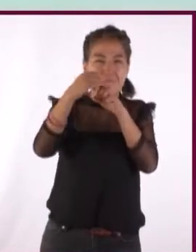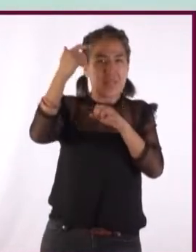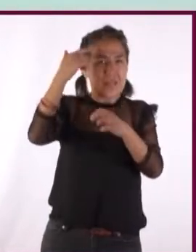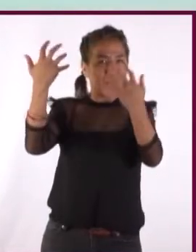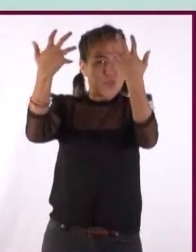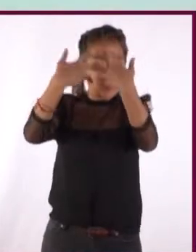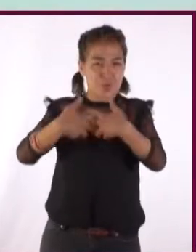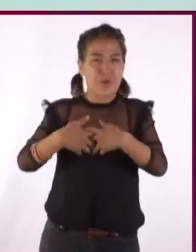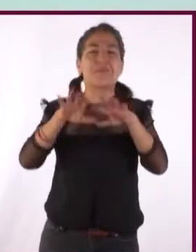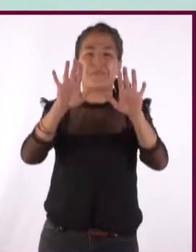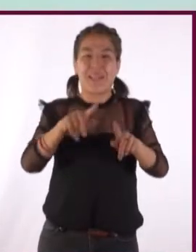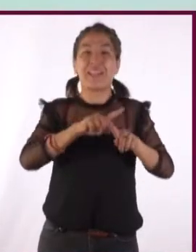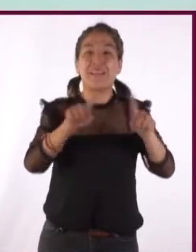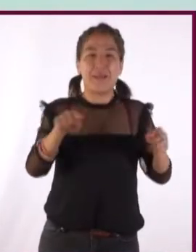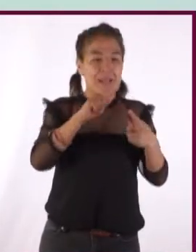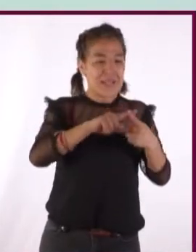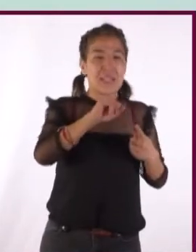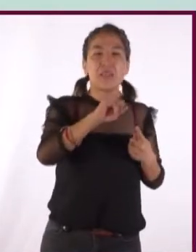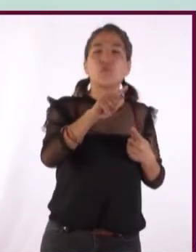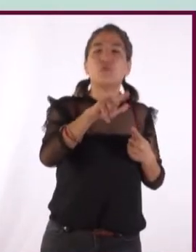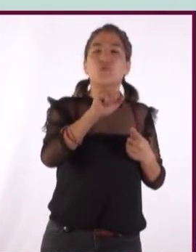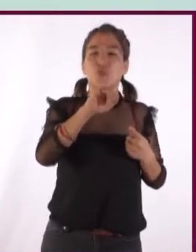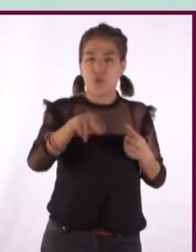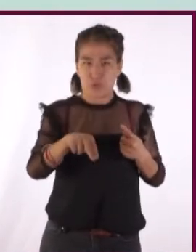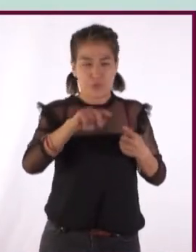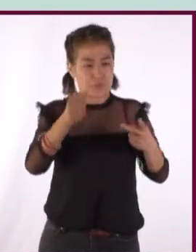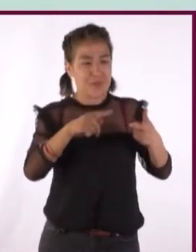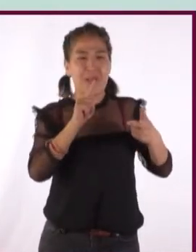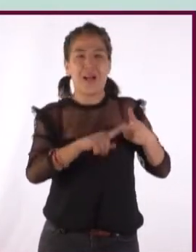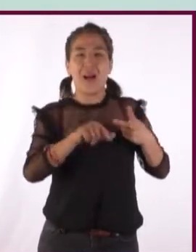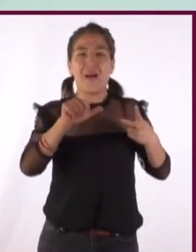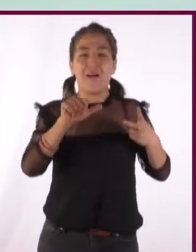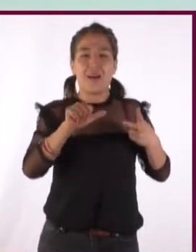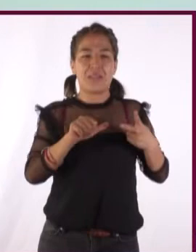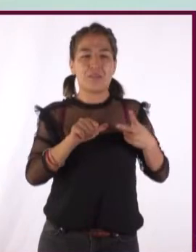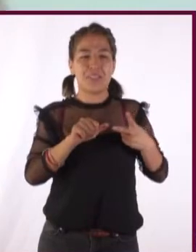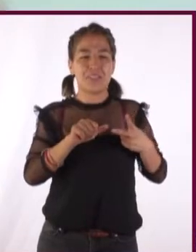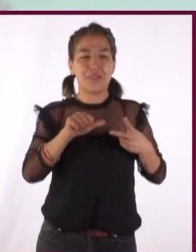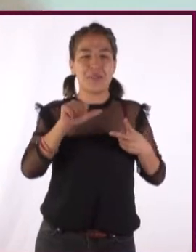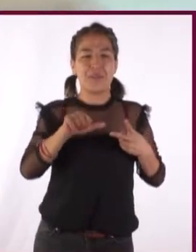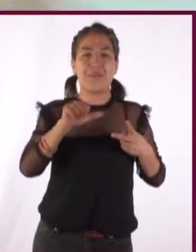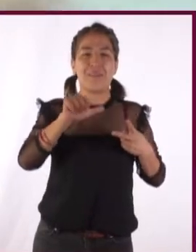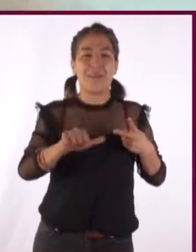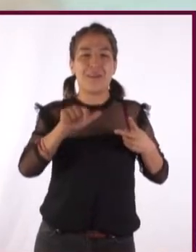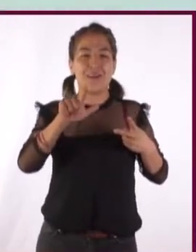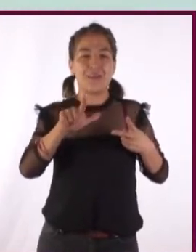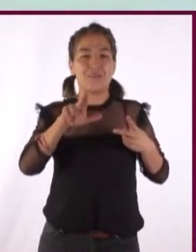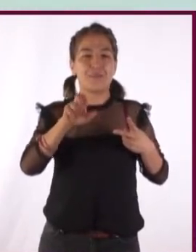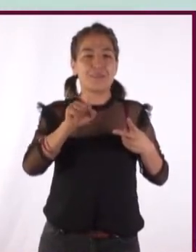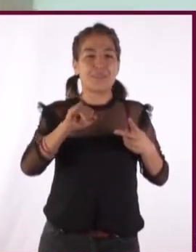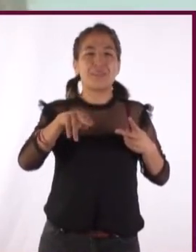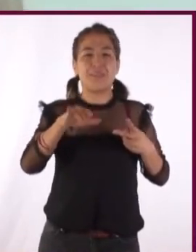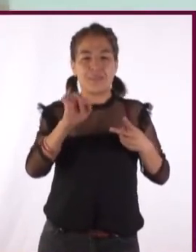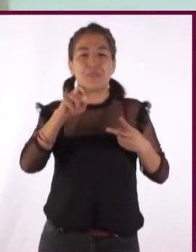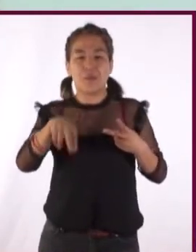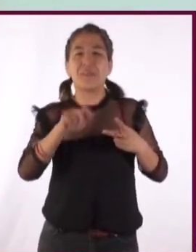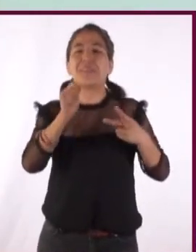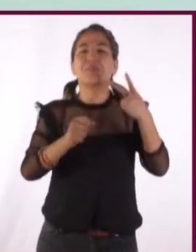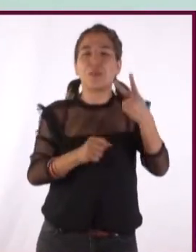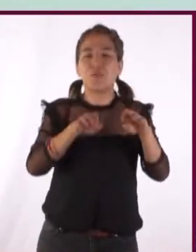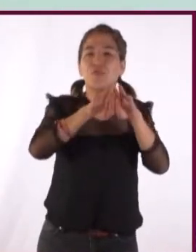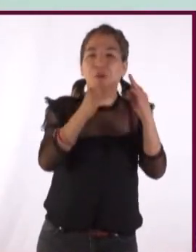y alucinación. La ilusión sería captar algo por alguno de los